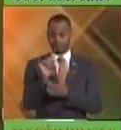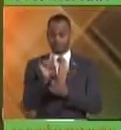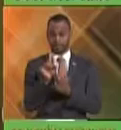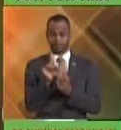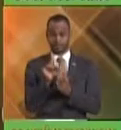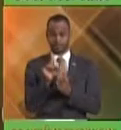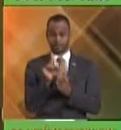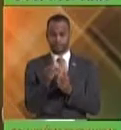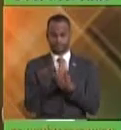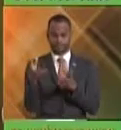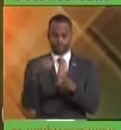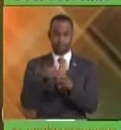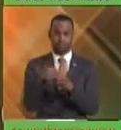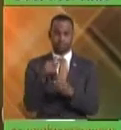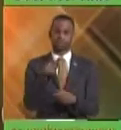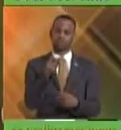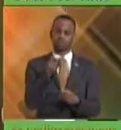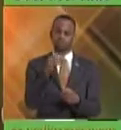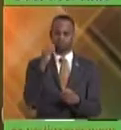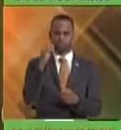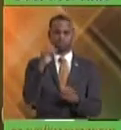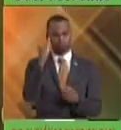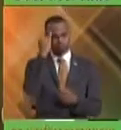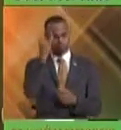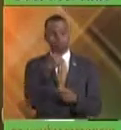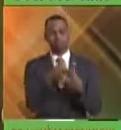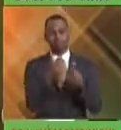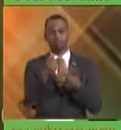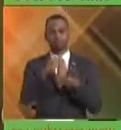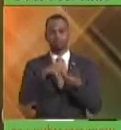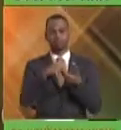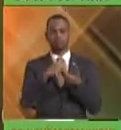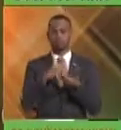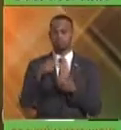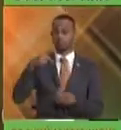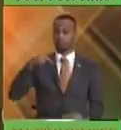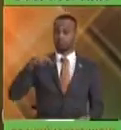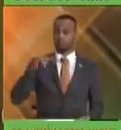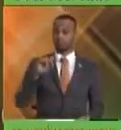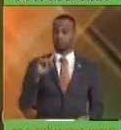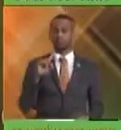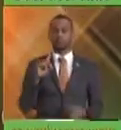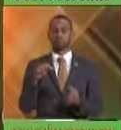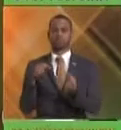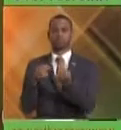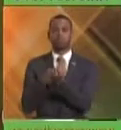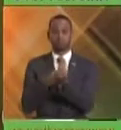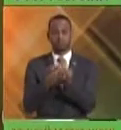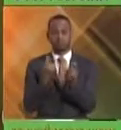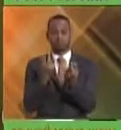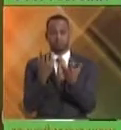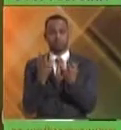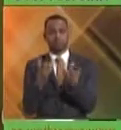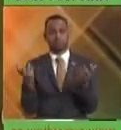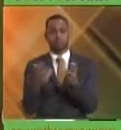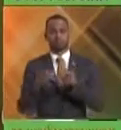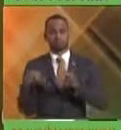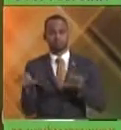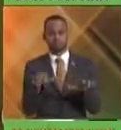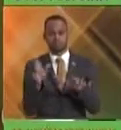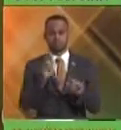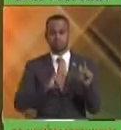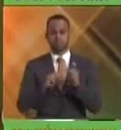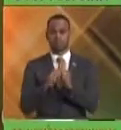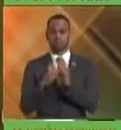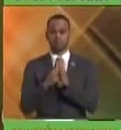conadis apoyada por el perú que lo que quiere es premiar a iniciativas inclusivas para personas